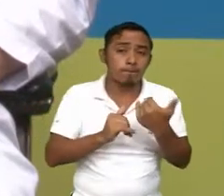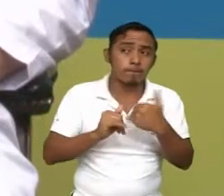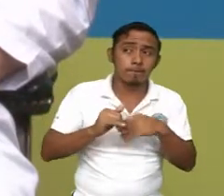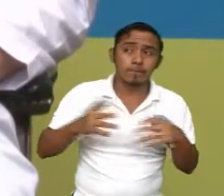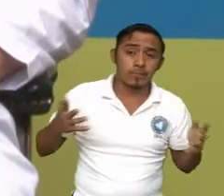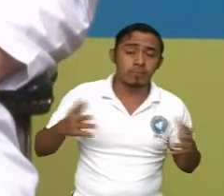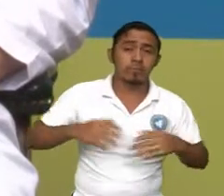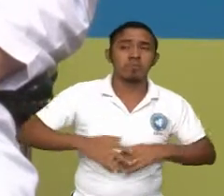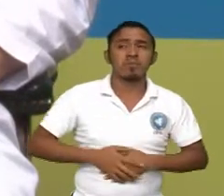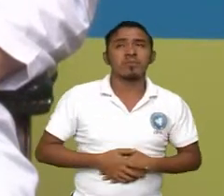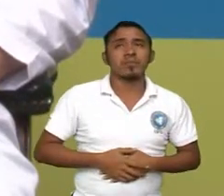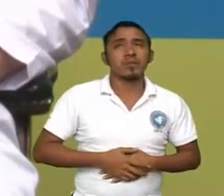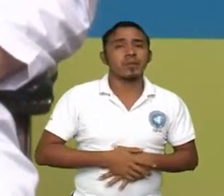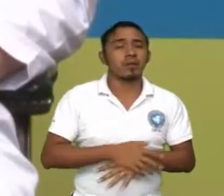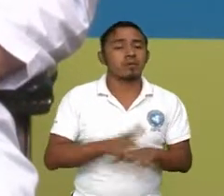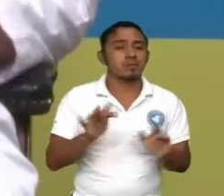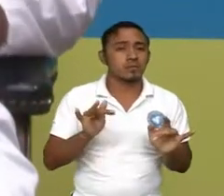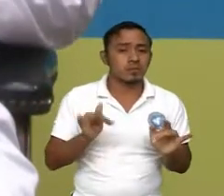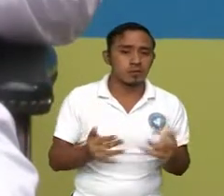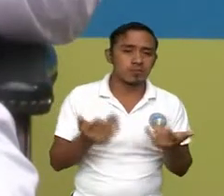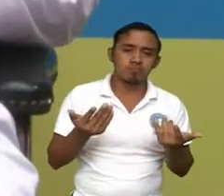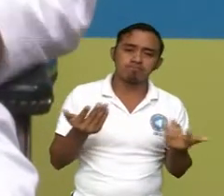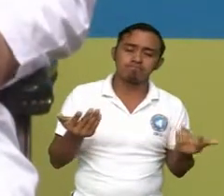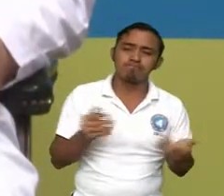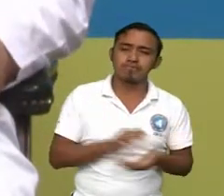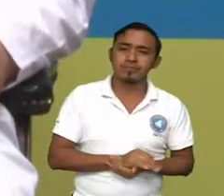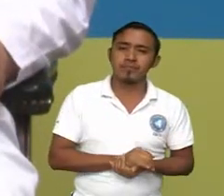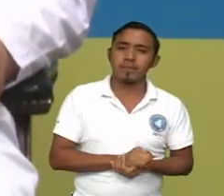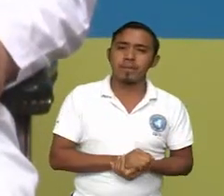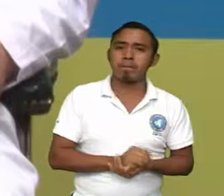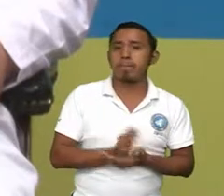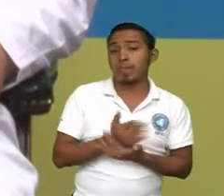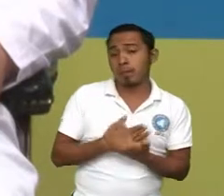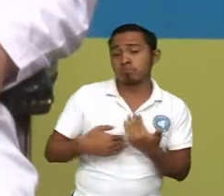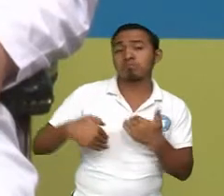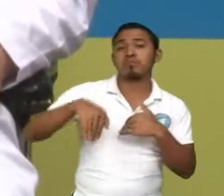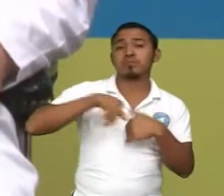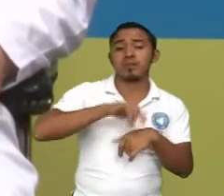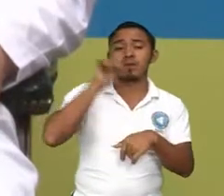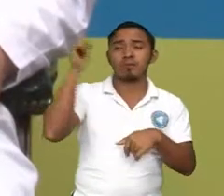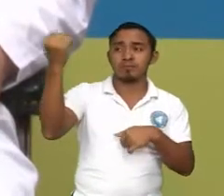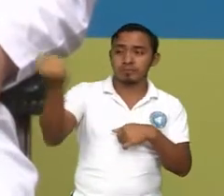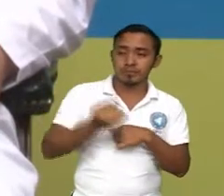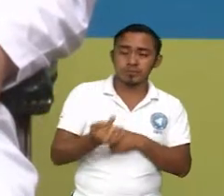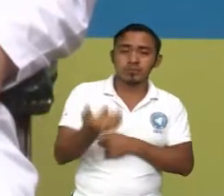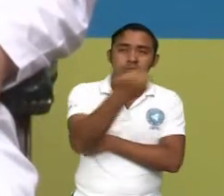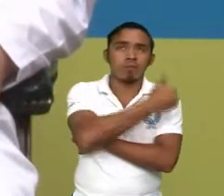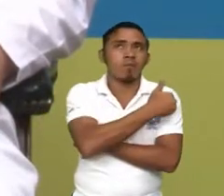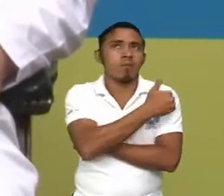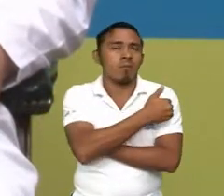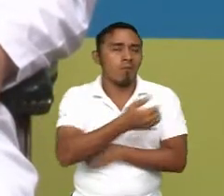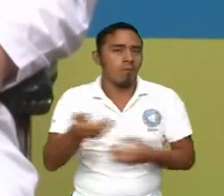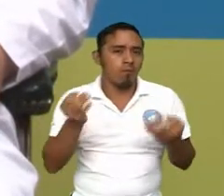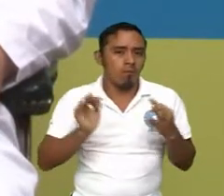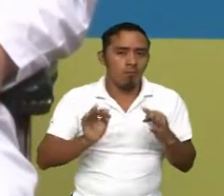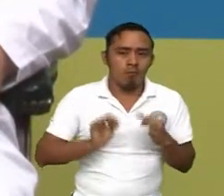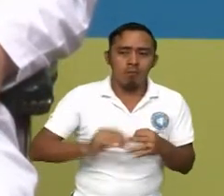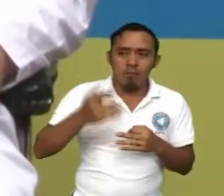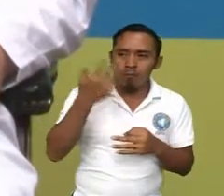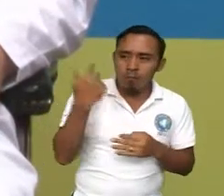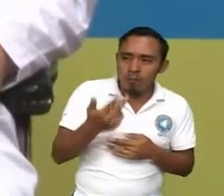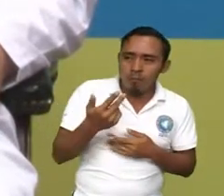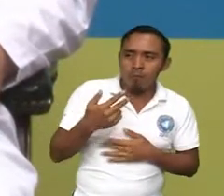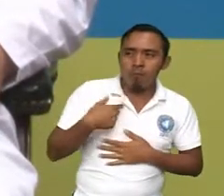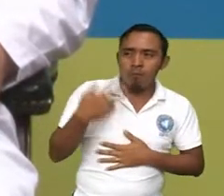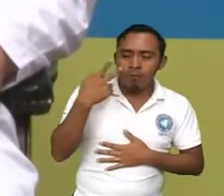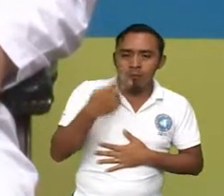está siendo un poco más llegando más perdón al hospital y siendo nosotros a pues atendiendo a